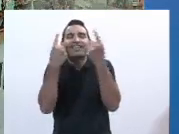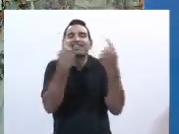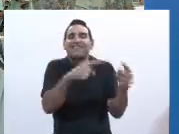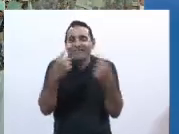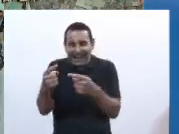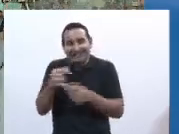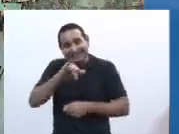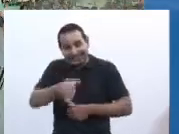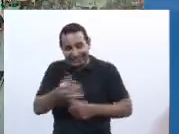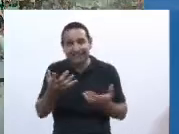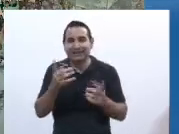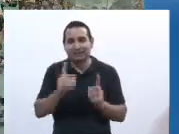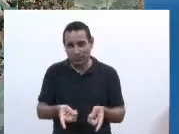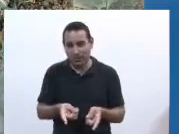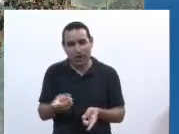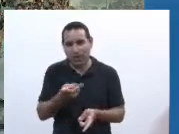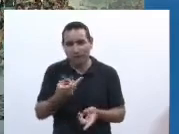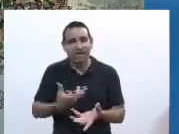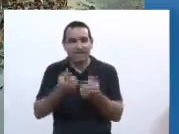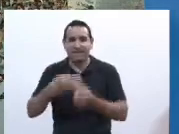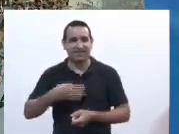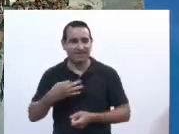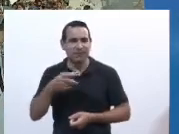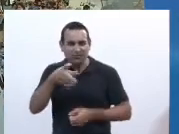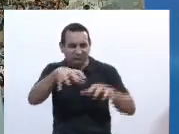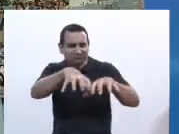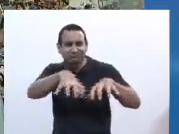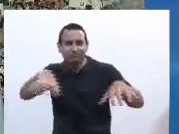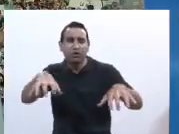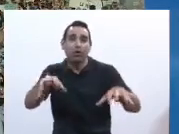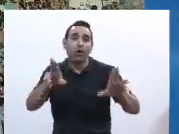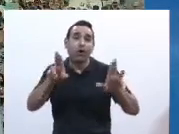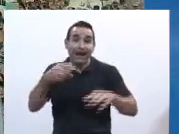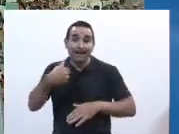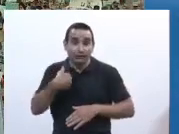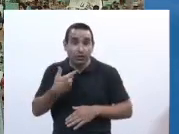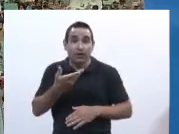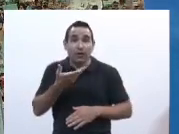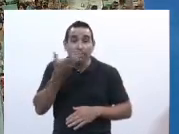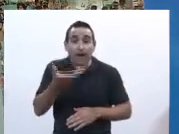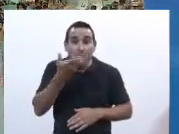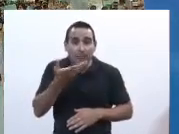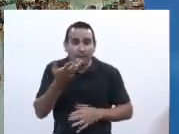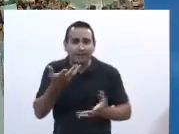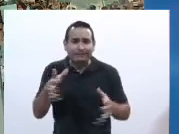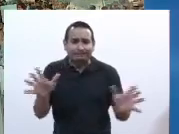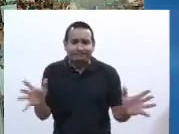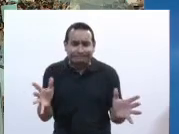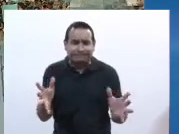de vista. Pero esa grieta que ojalá mis palabras puedan cerrar en alguna